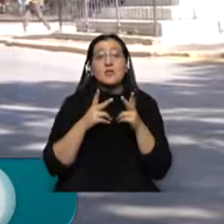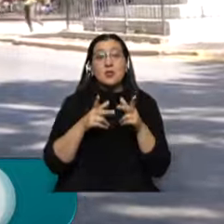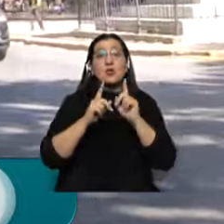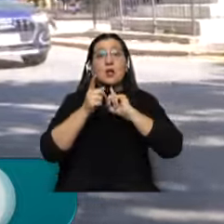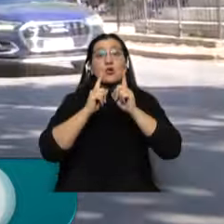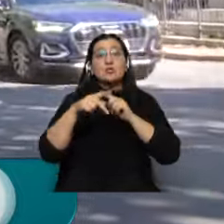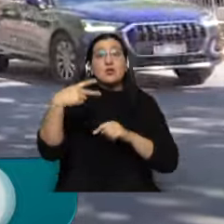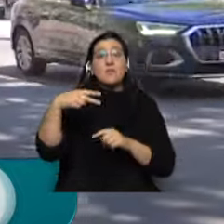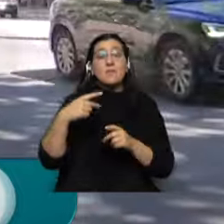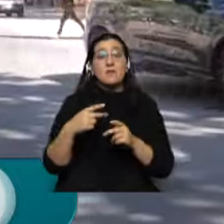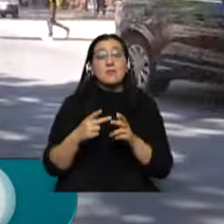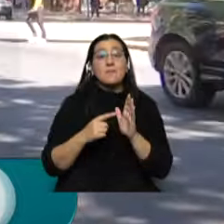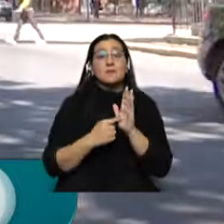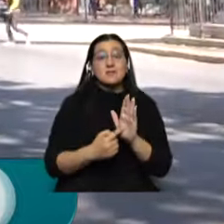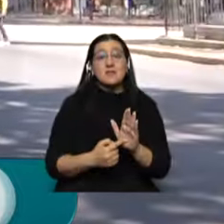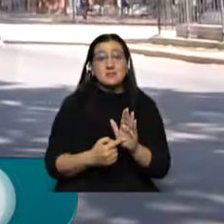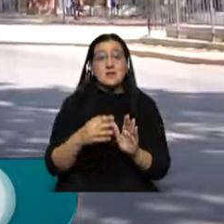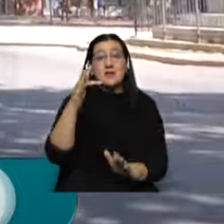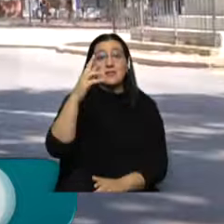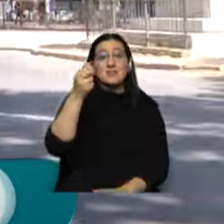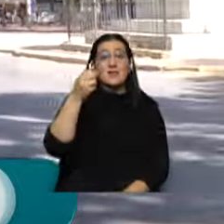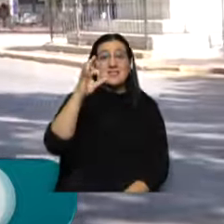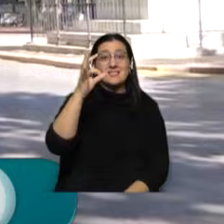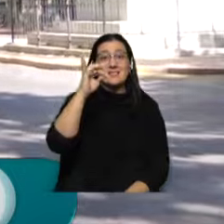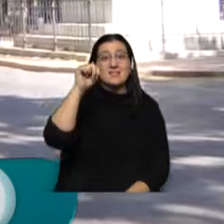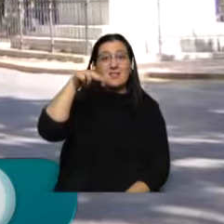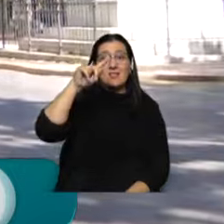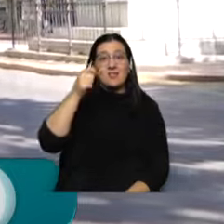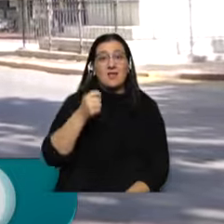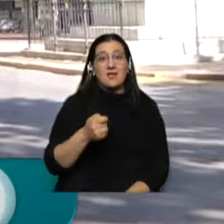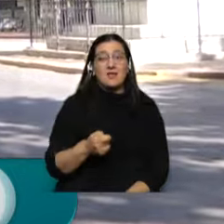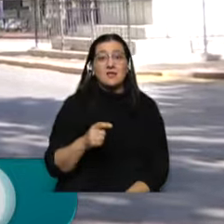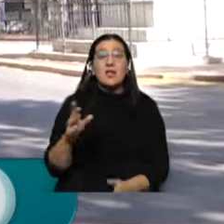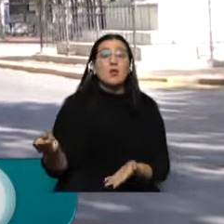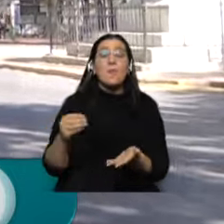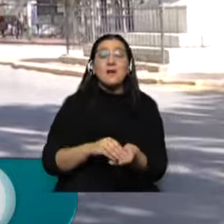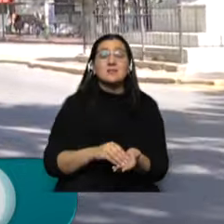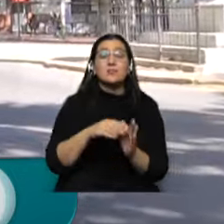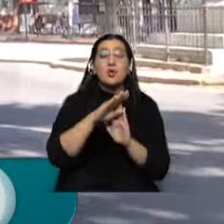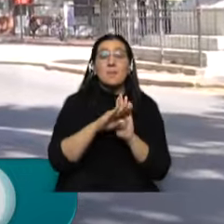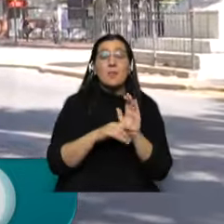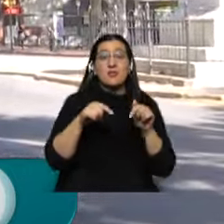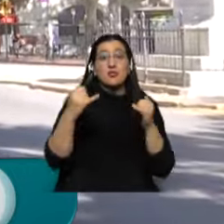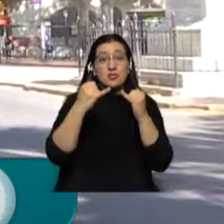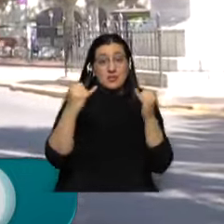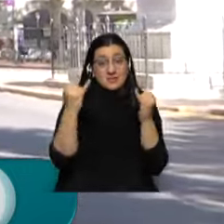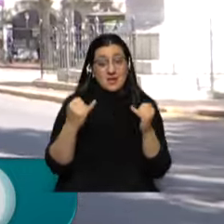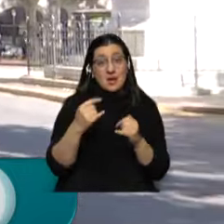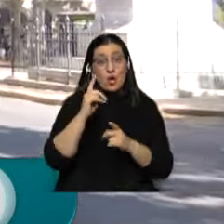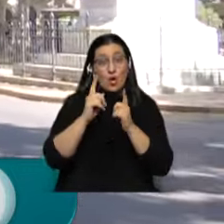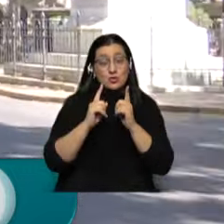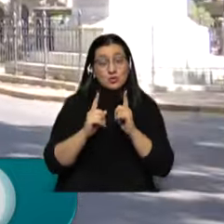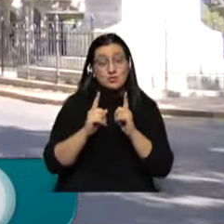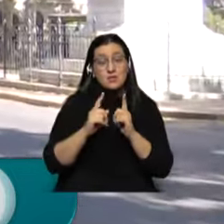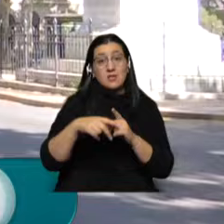te presentás en la trastienda que vas a estar tocando para todos y todas ahí. Tenemos algo más programado para estos días que van a venir, ¿no? El 11 de noviembre